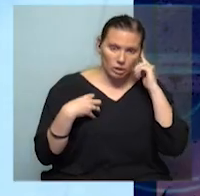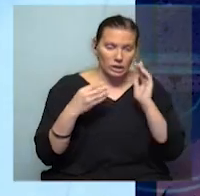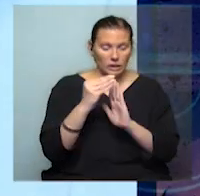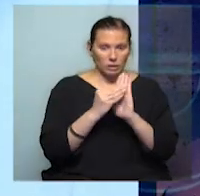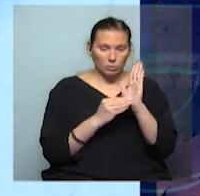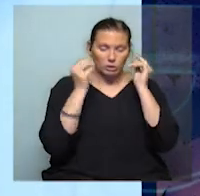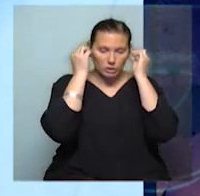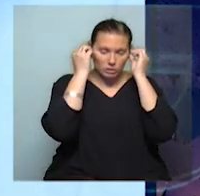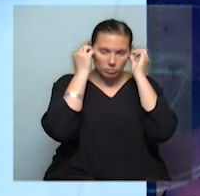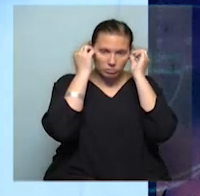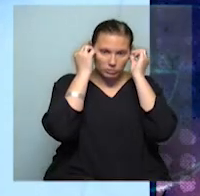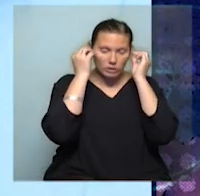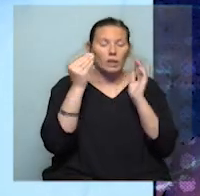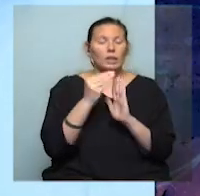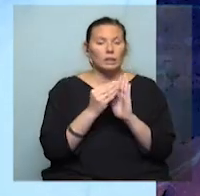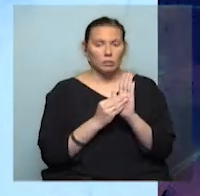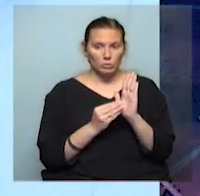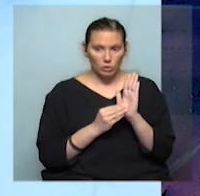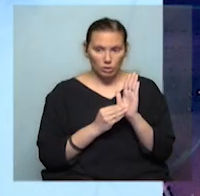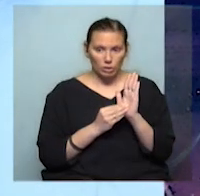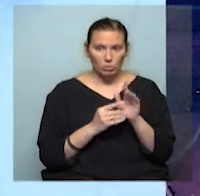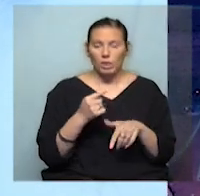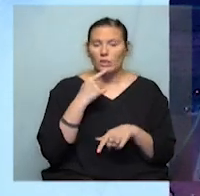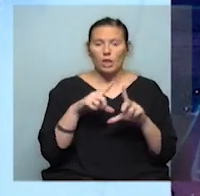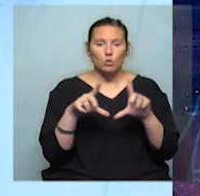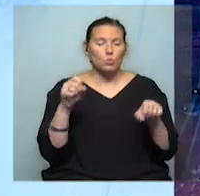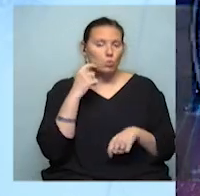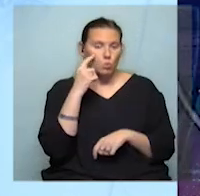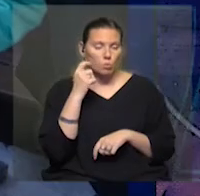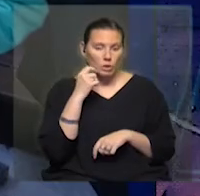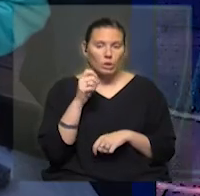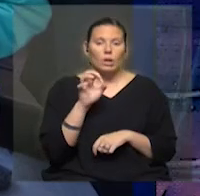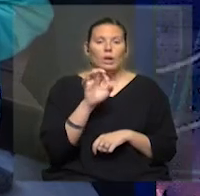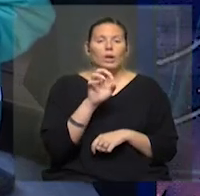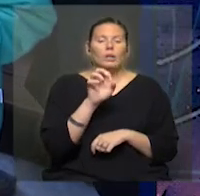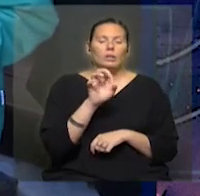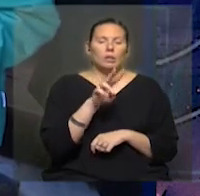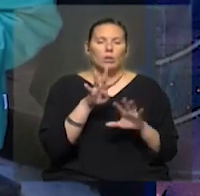inscripciones. Las inscripciones, voy a pasar el número de teléfono, que es